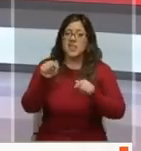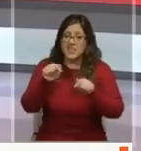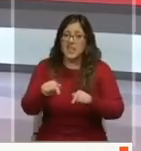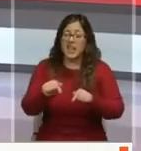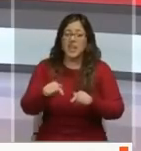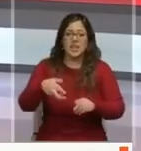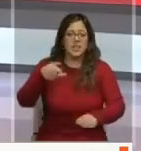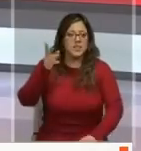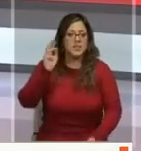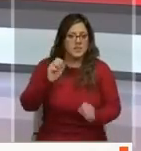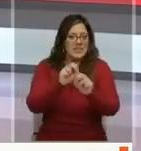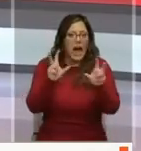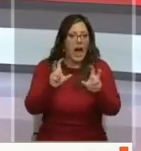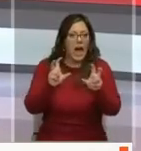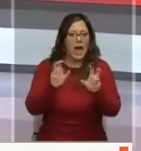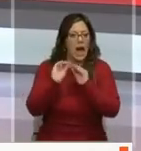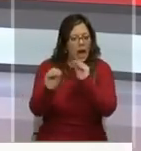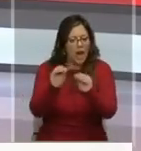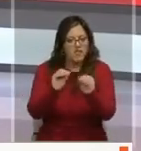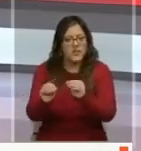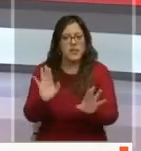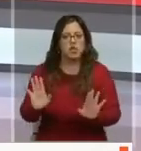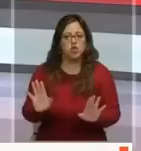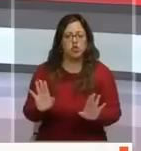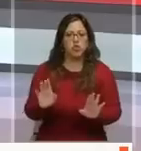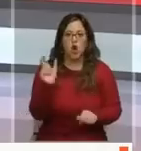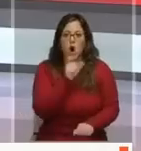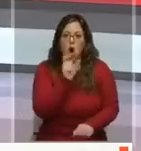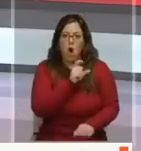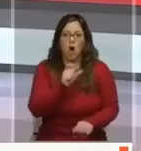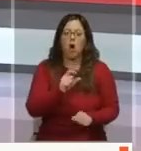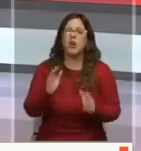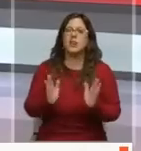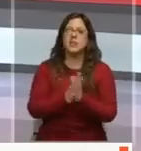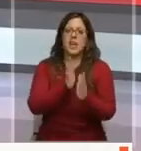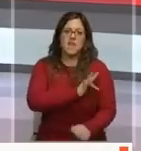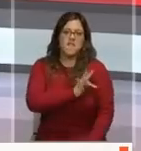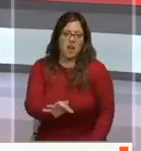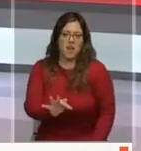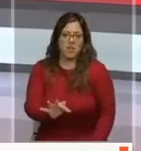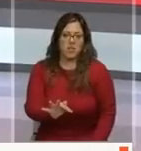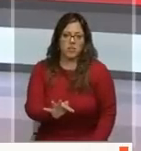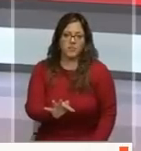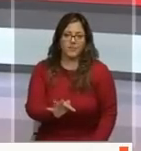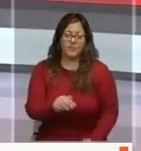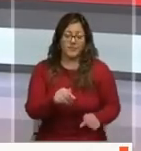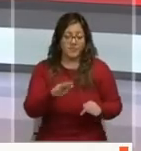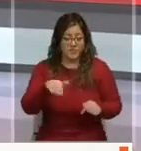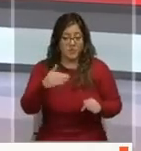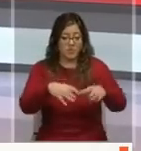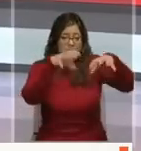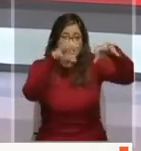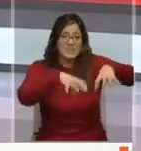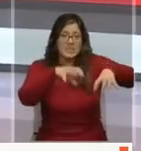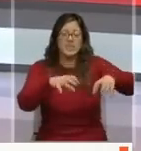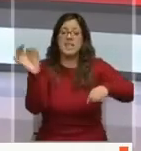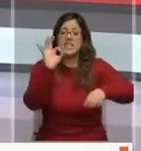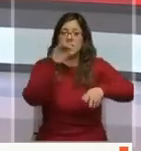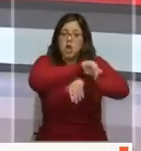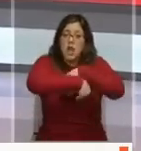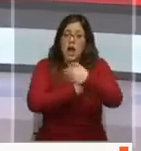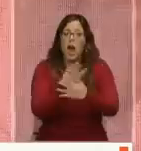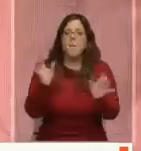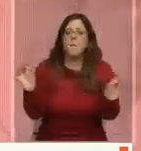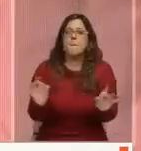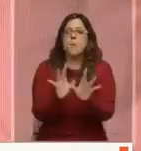alarma meteorológica principalmente, San Fernando también, en los próximos 5 días, cuando comienza a llover en San Fernando, el sábado en la madrugada, podría